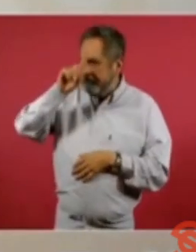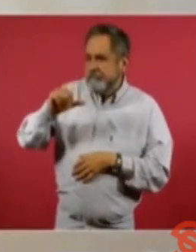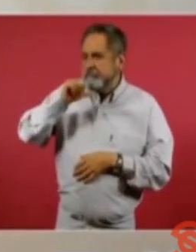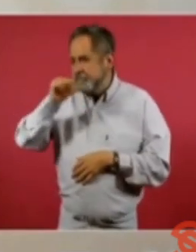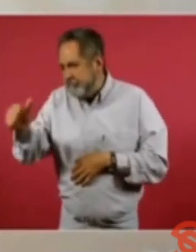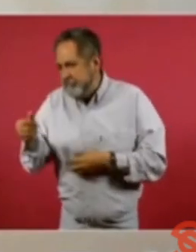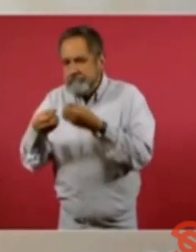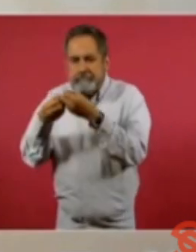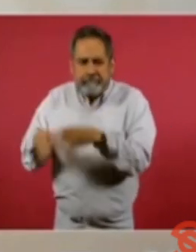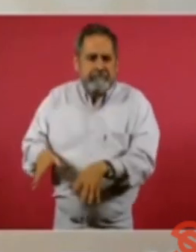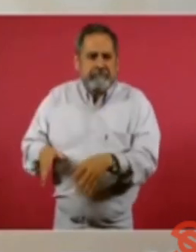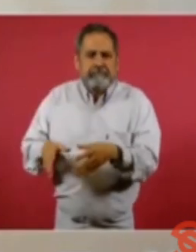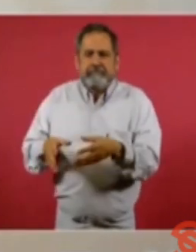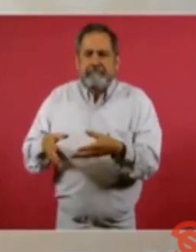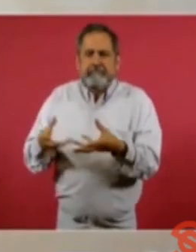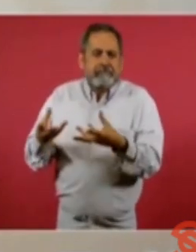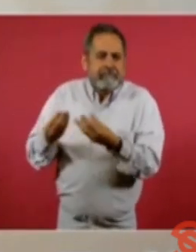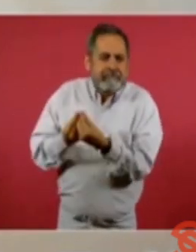de principios